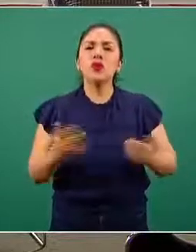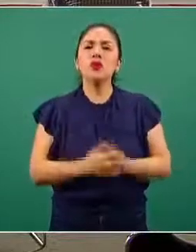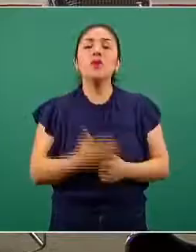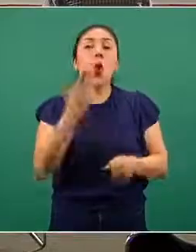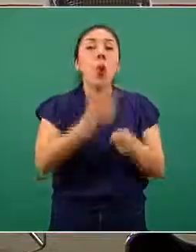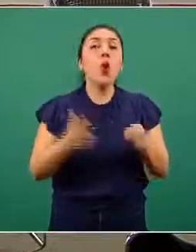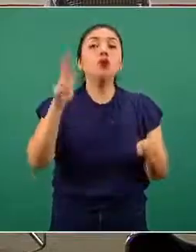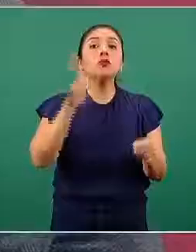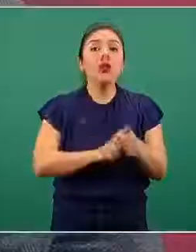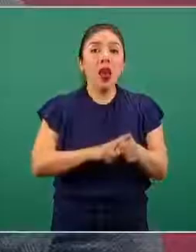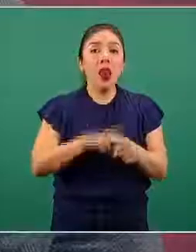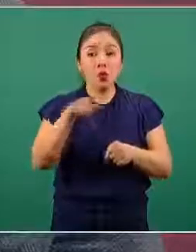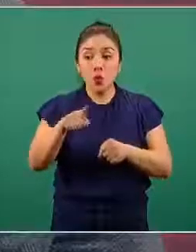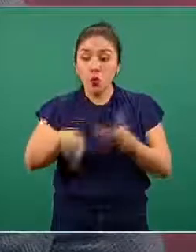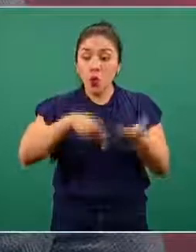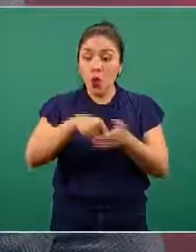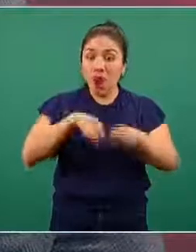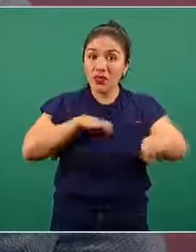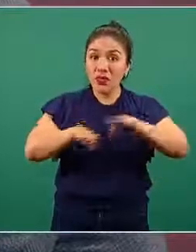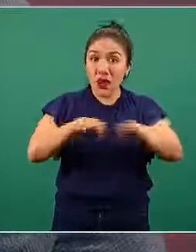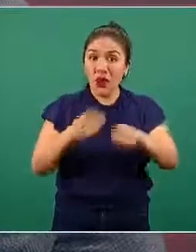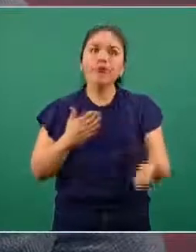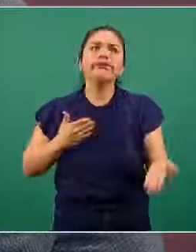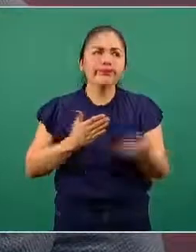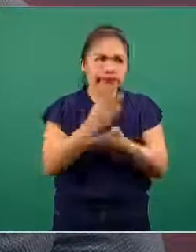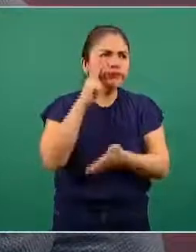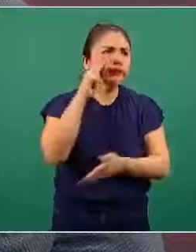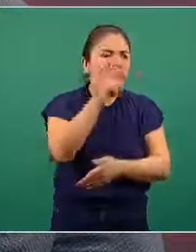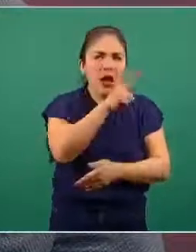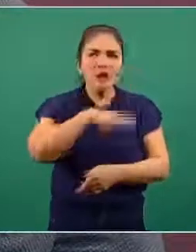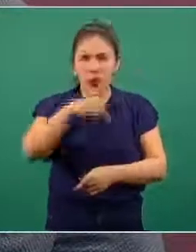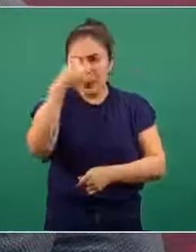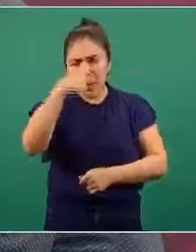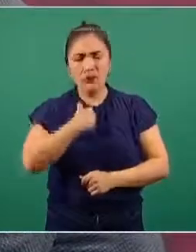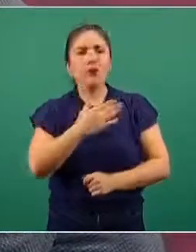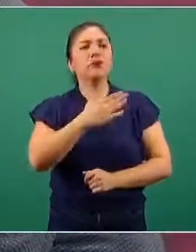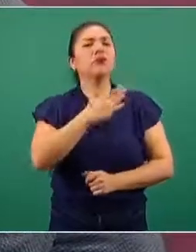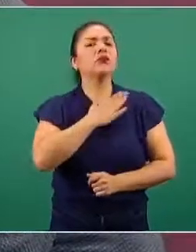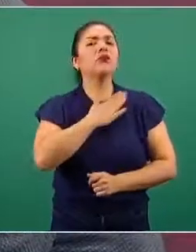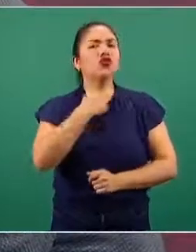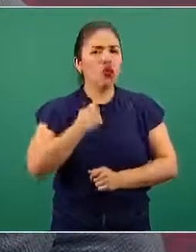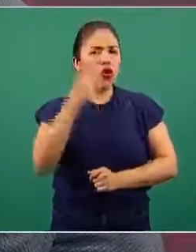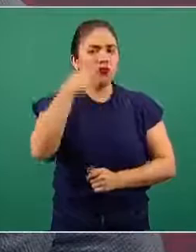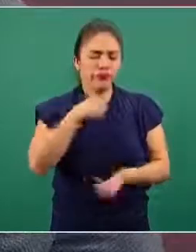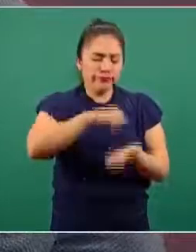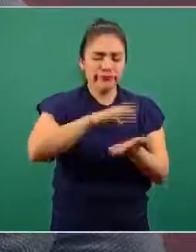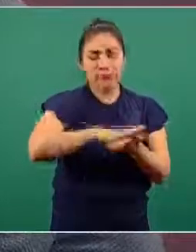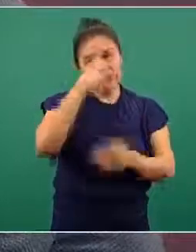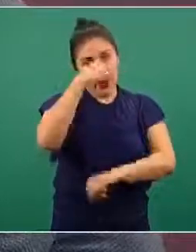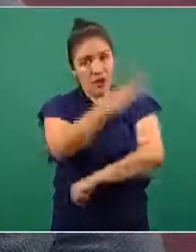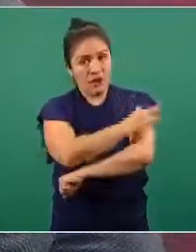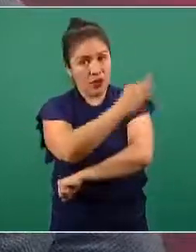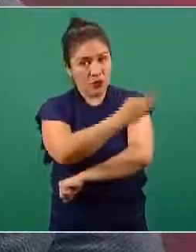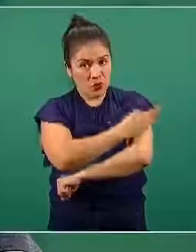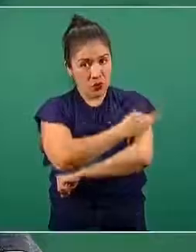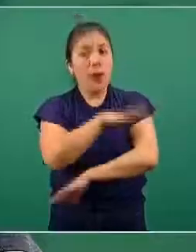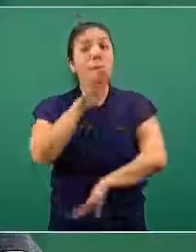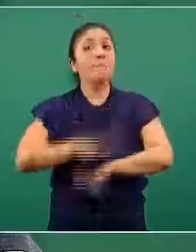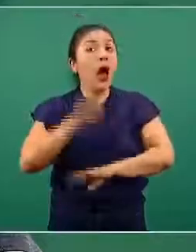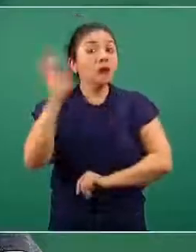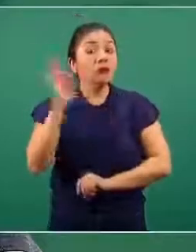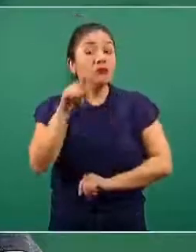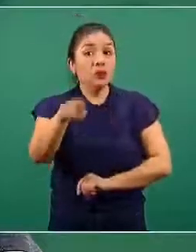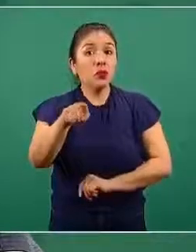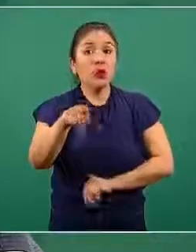los hospitales en los cuales laboran para que estén considerados en esta parte, sobre todo si